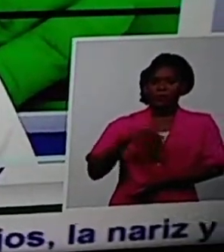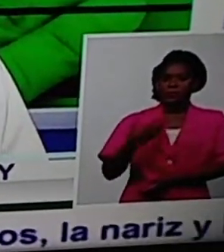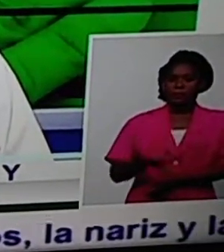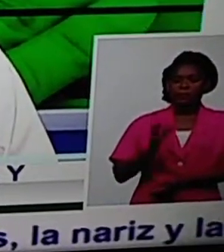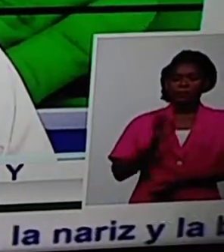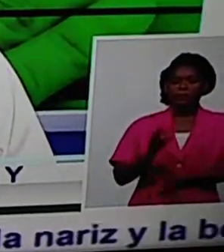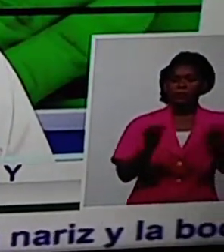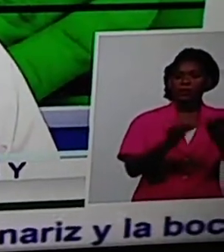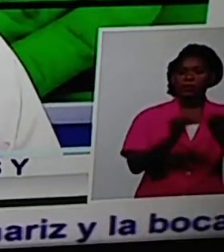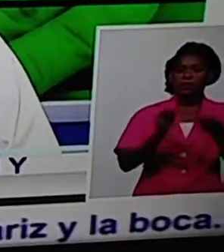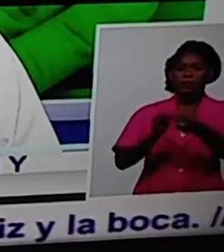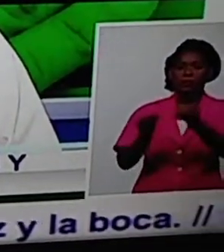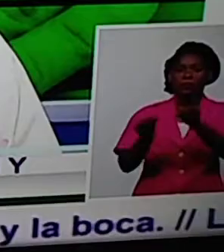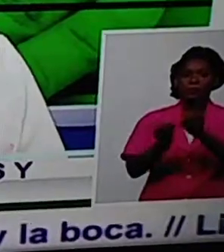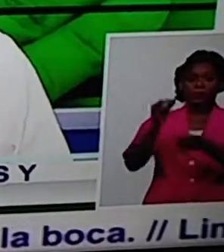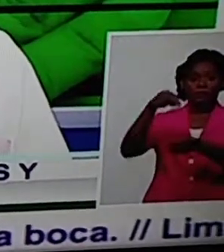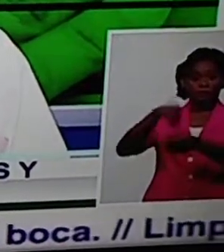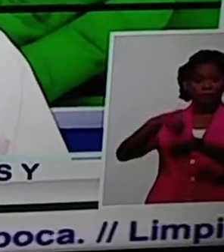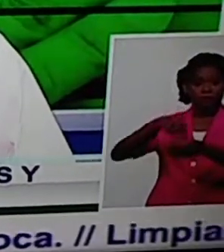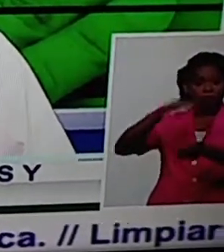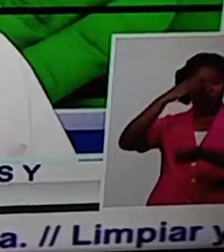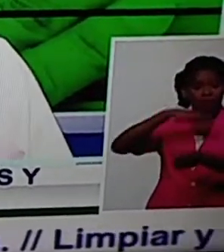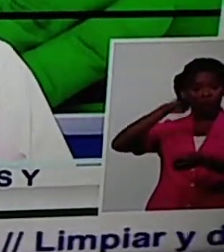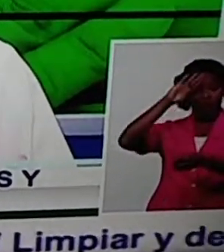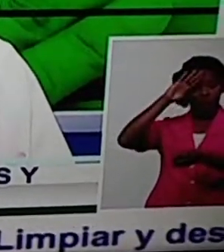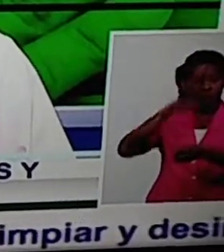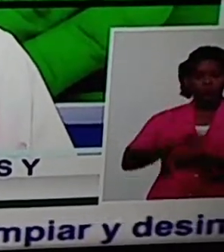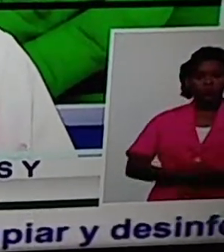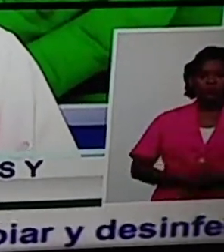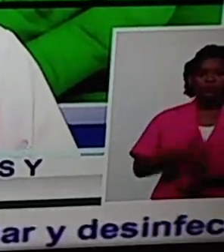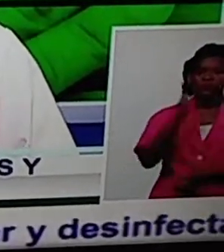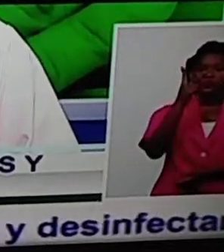así como ustedes pueden ver